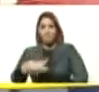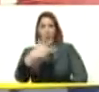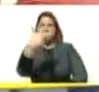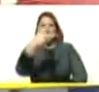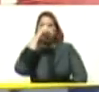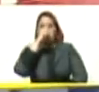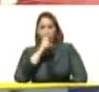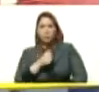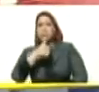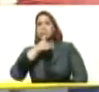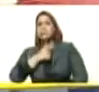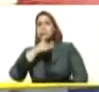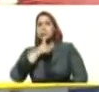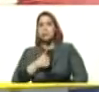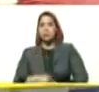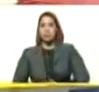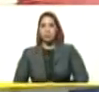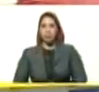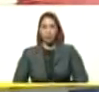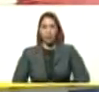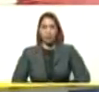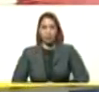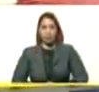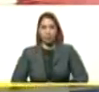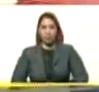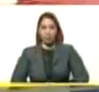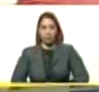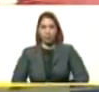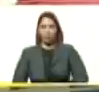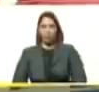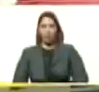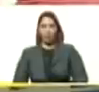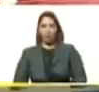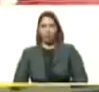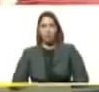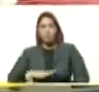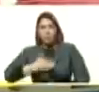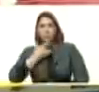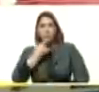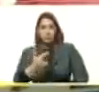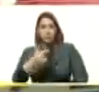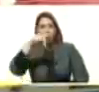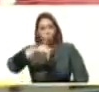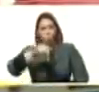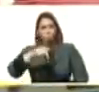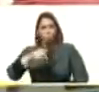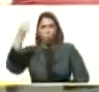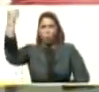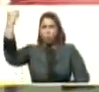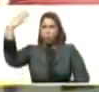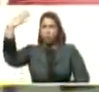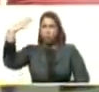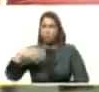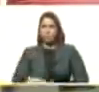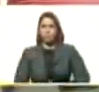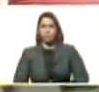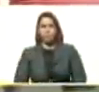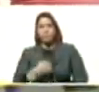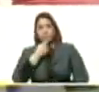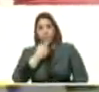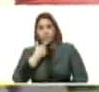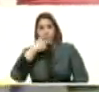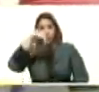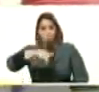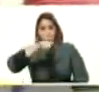de resistencia, y podemos decirlo hoy, a la luz de este sol hermoso, de hoy